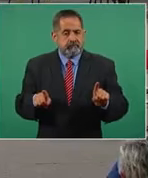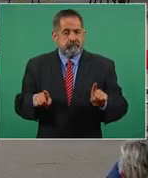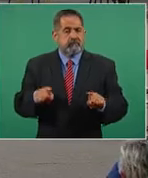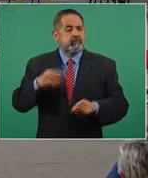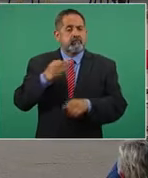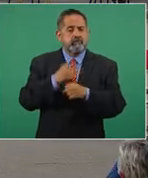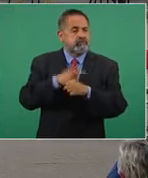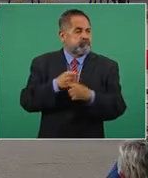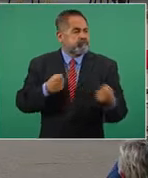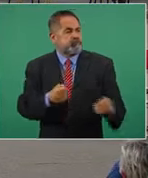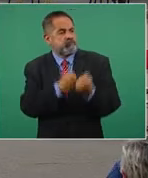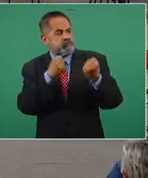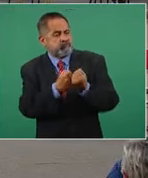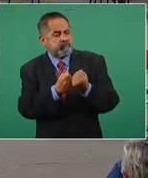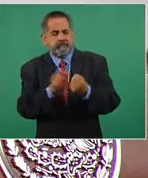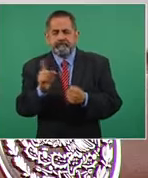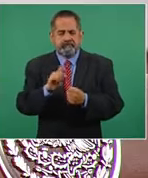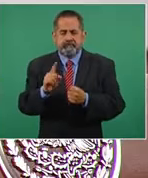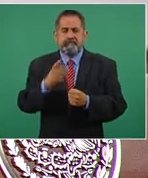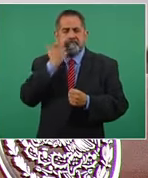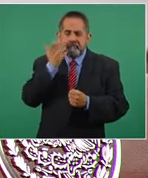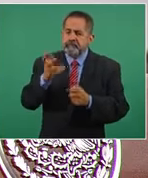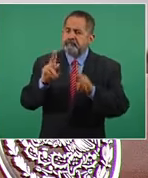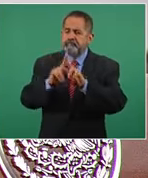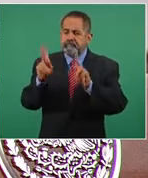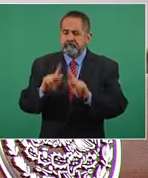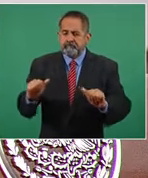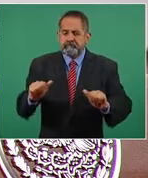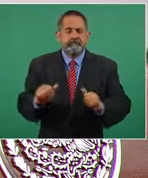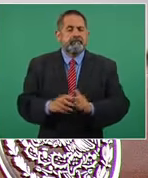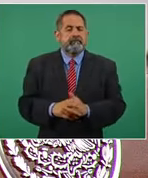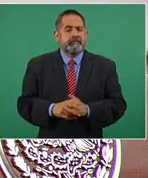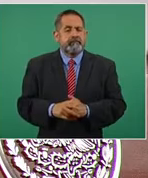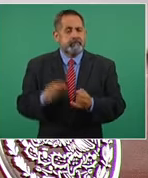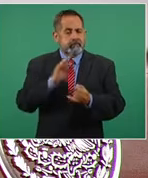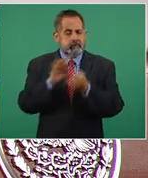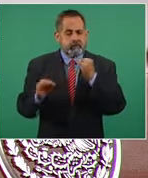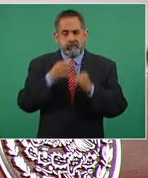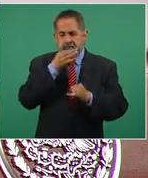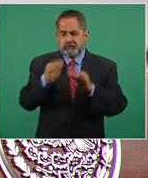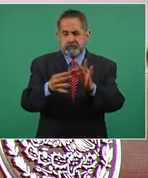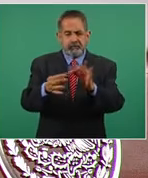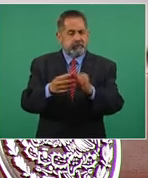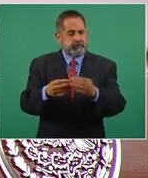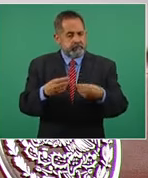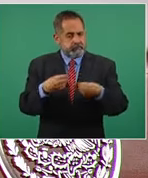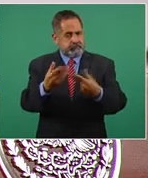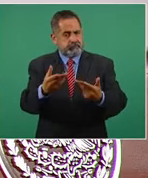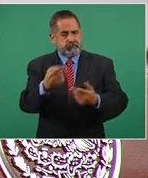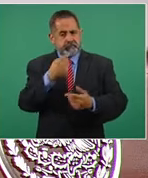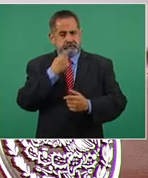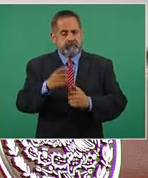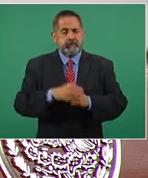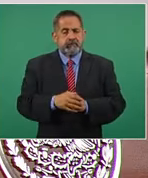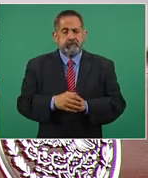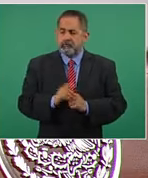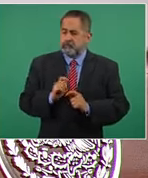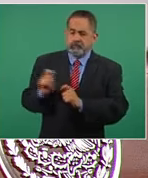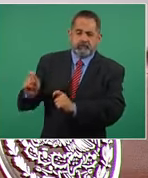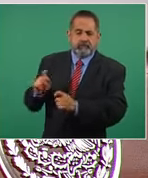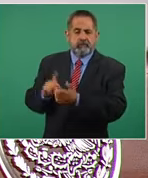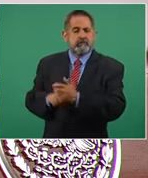guerra, estamos por la paz. También decir finalmente que le quisiera dar la